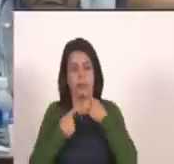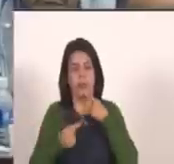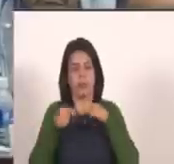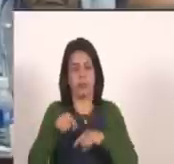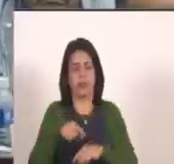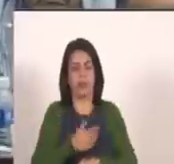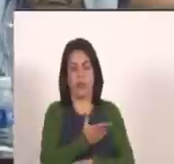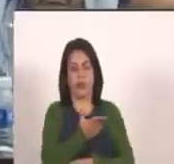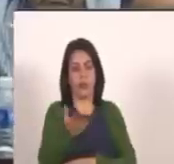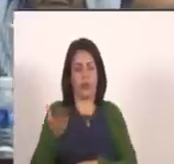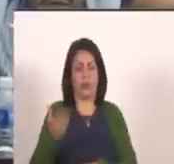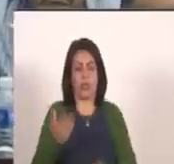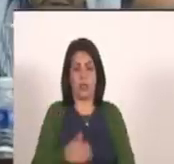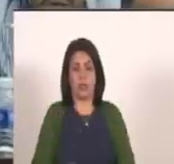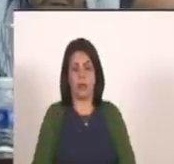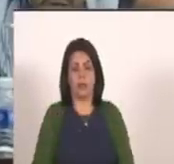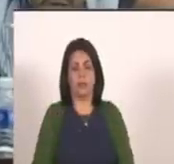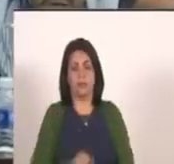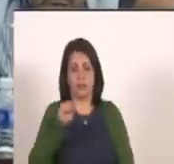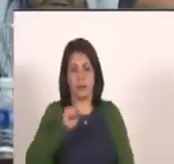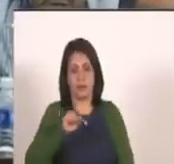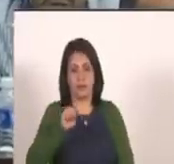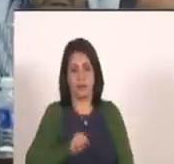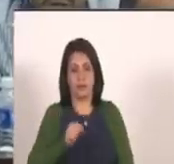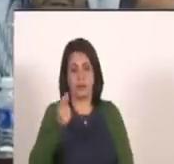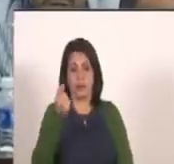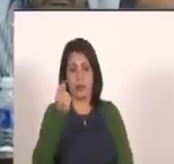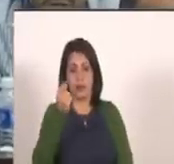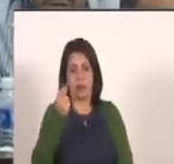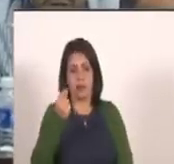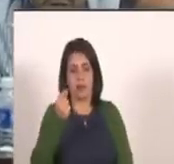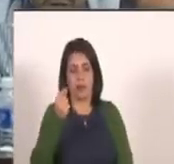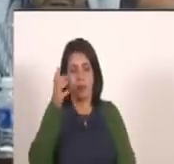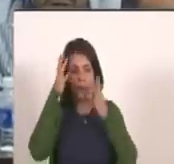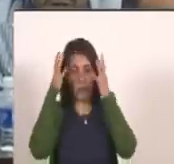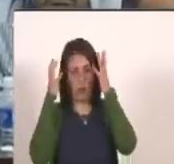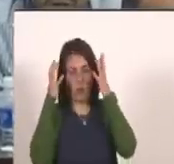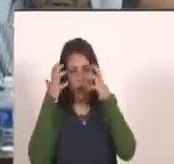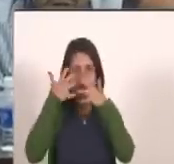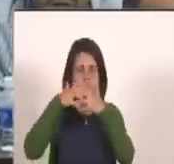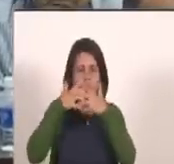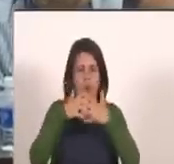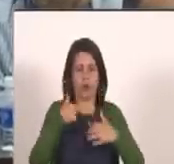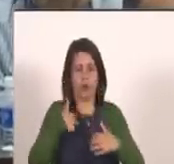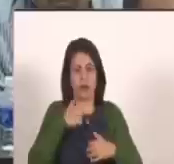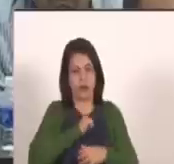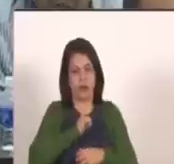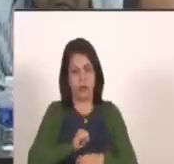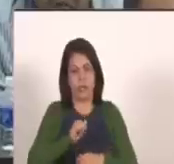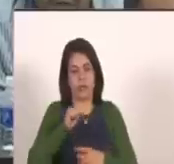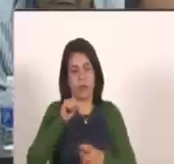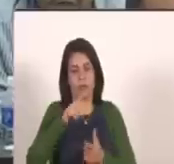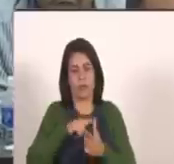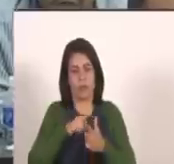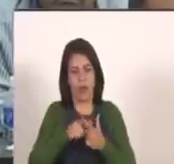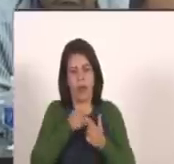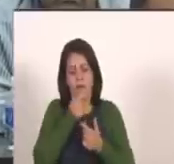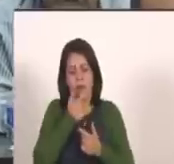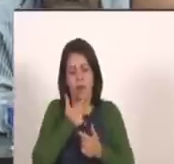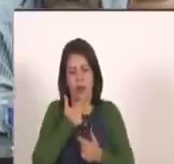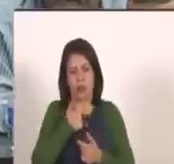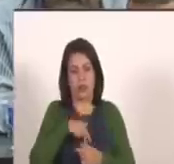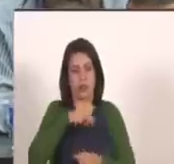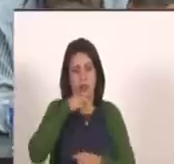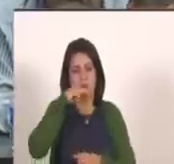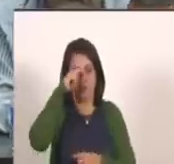decirle, ustedes definitivamente, tú no eres ningún cabeza de motor, hijo. Tú eres el ser más hermoso que